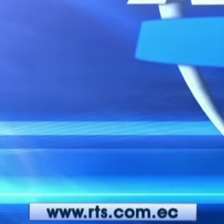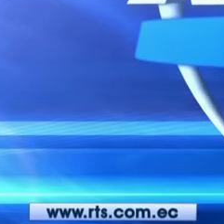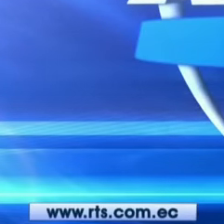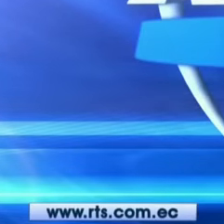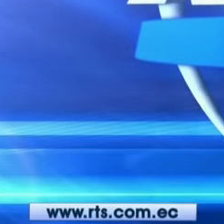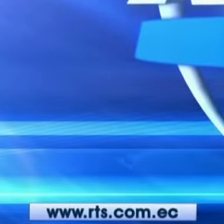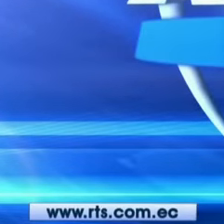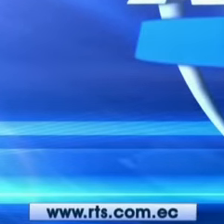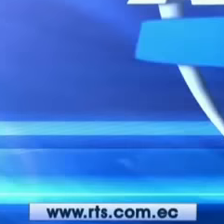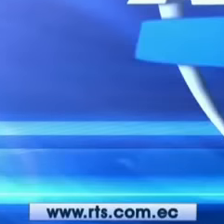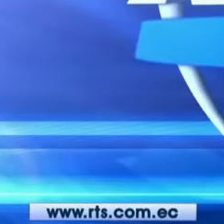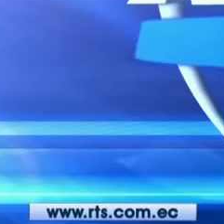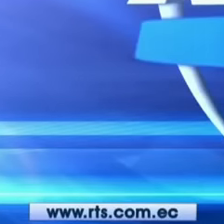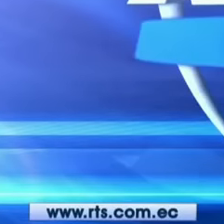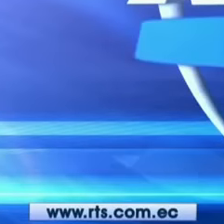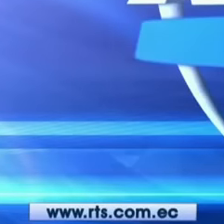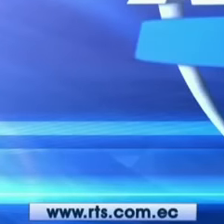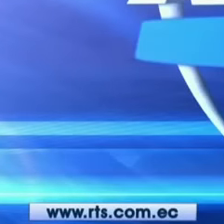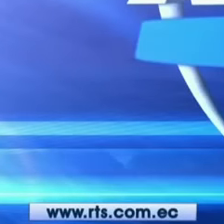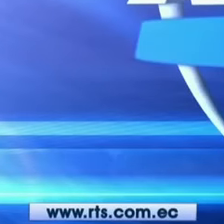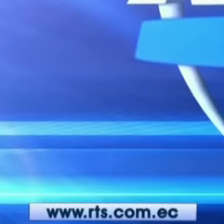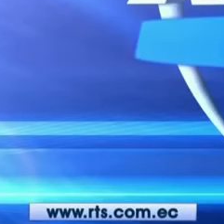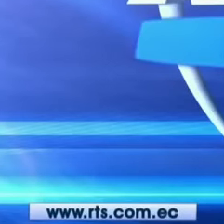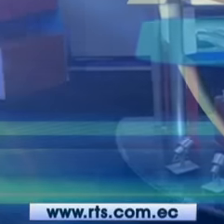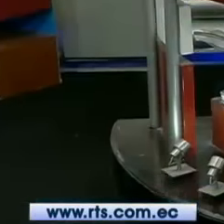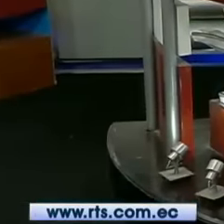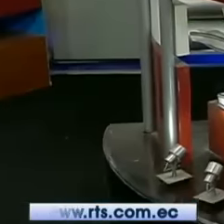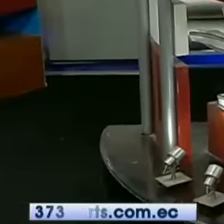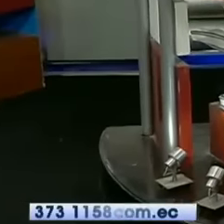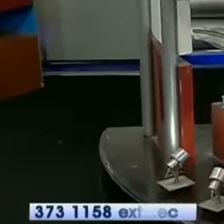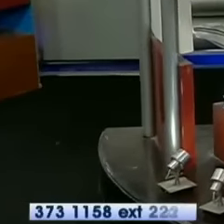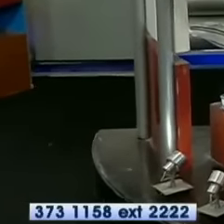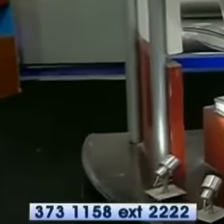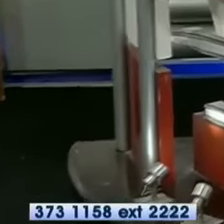Camacho la comunidad